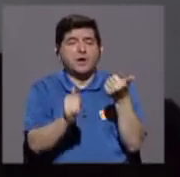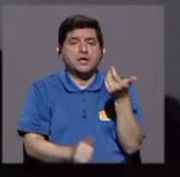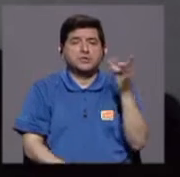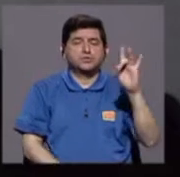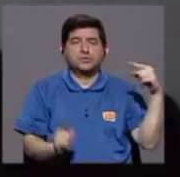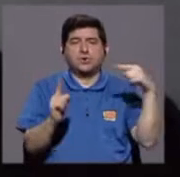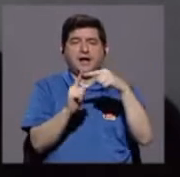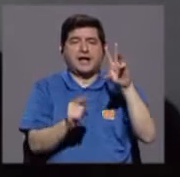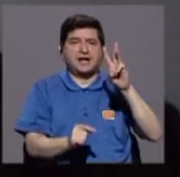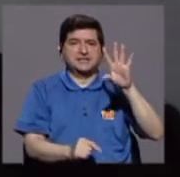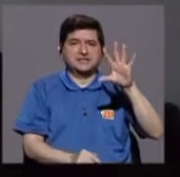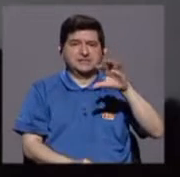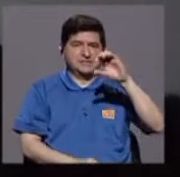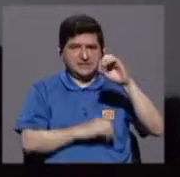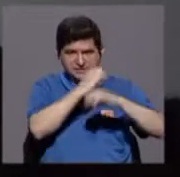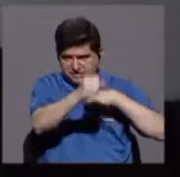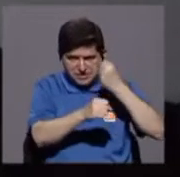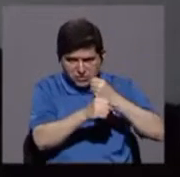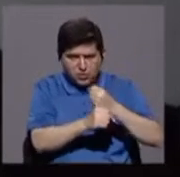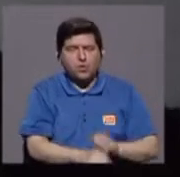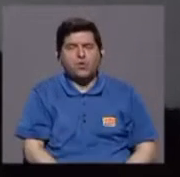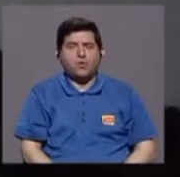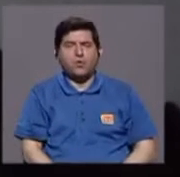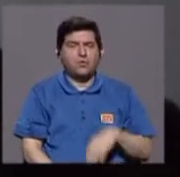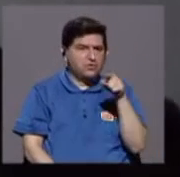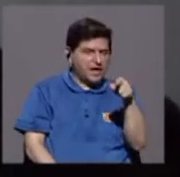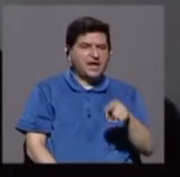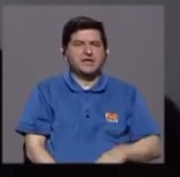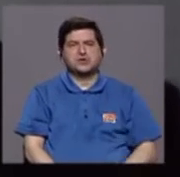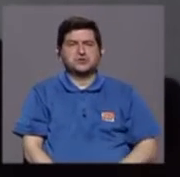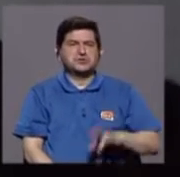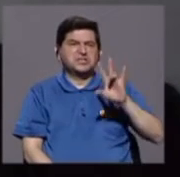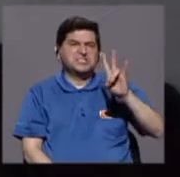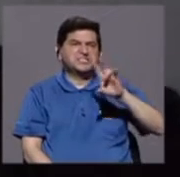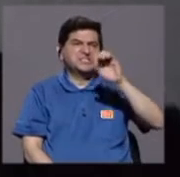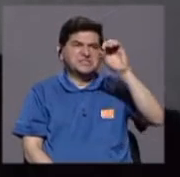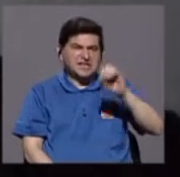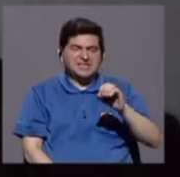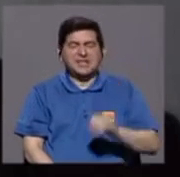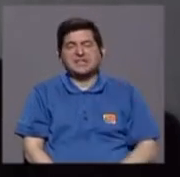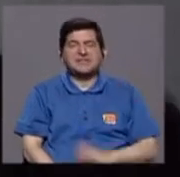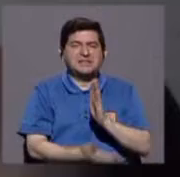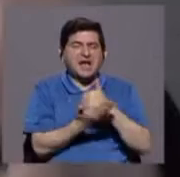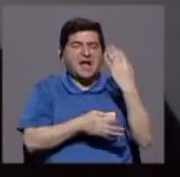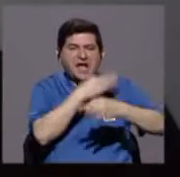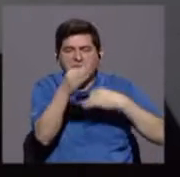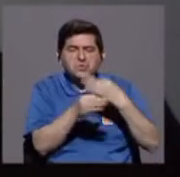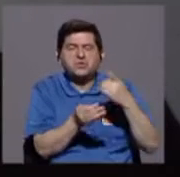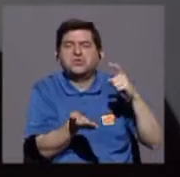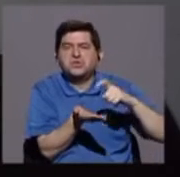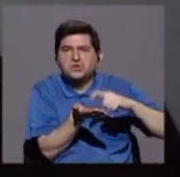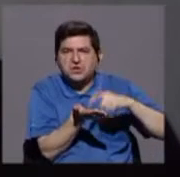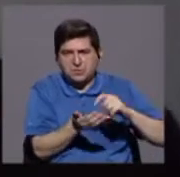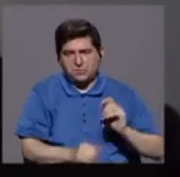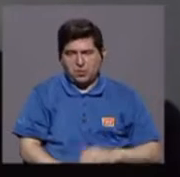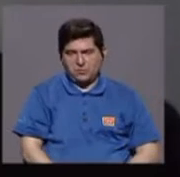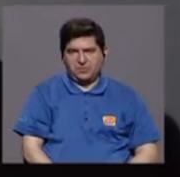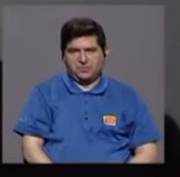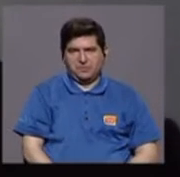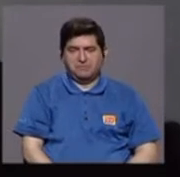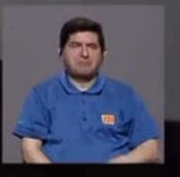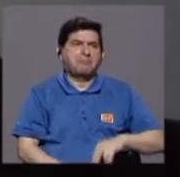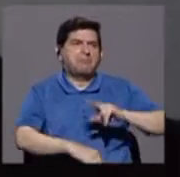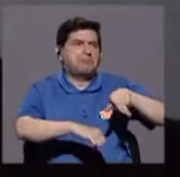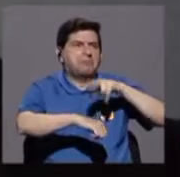65, unos 70% de esas personas tienen algún tipo de deuda, En promedio, el